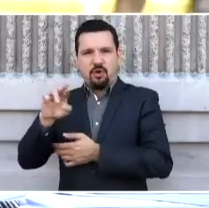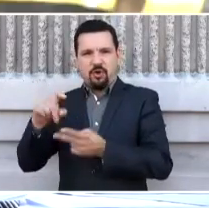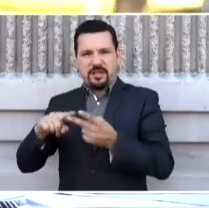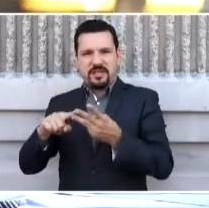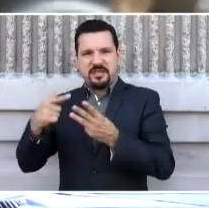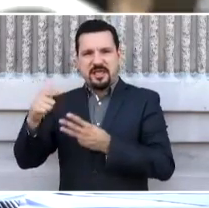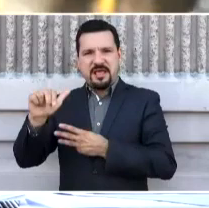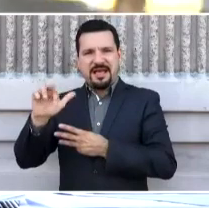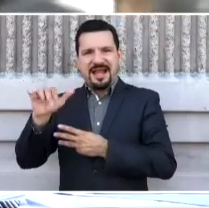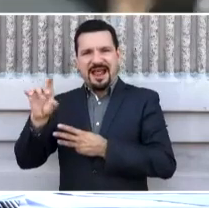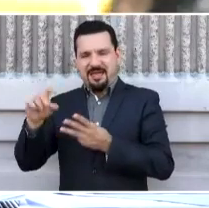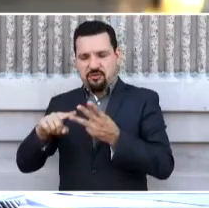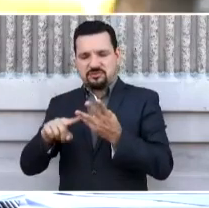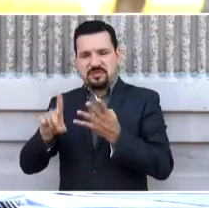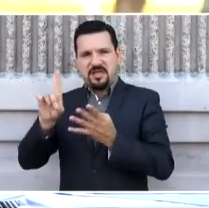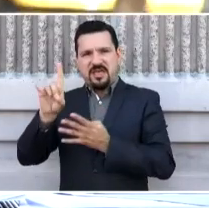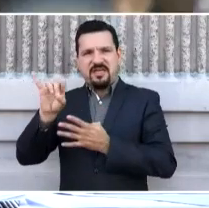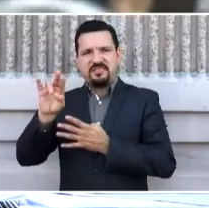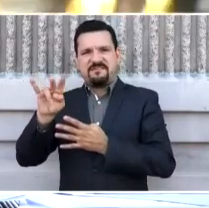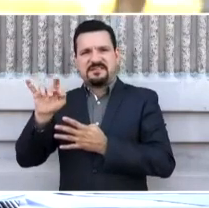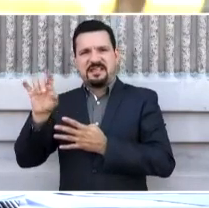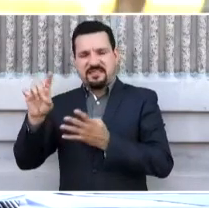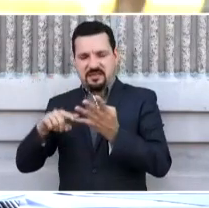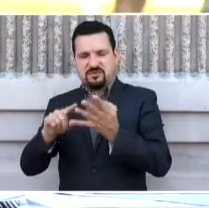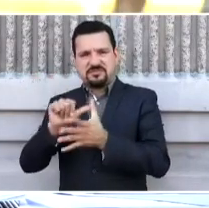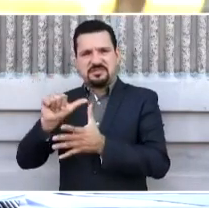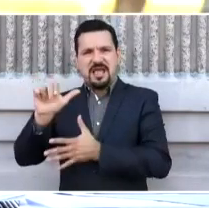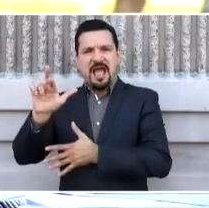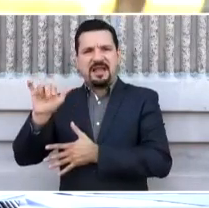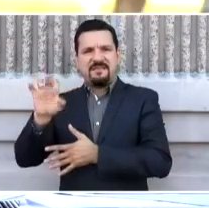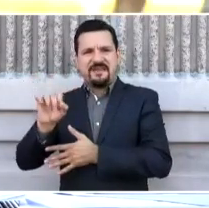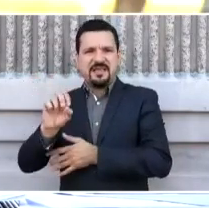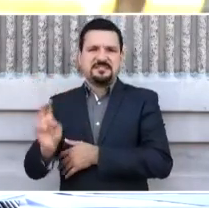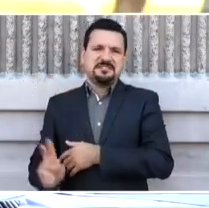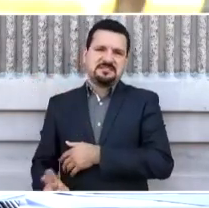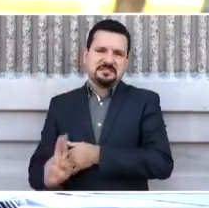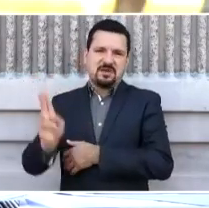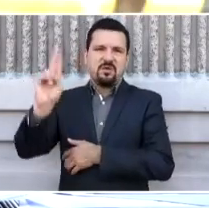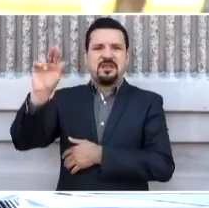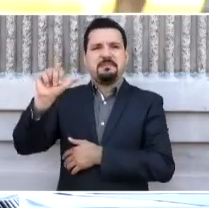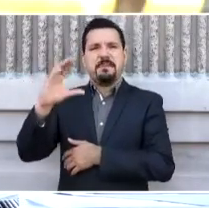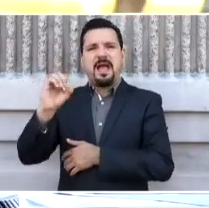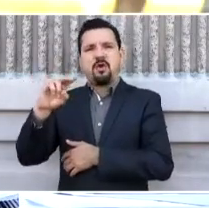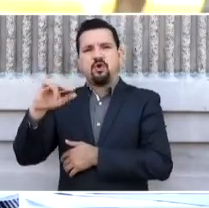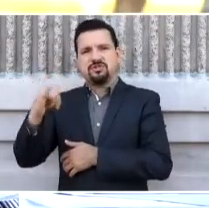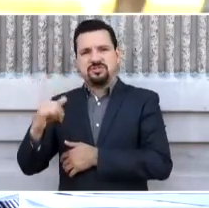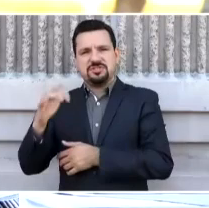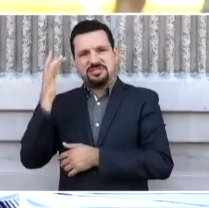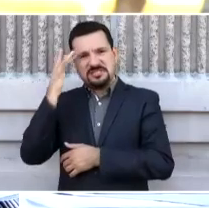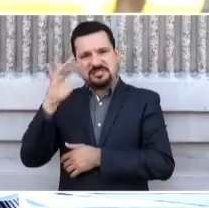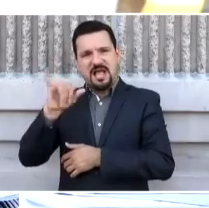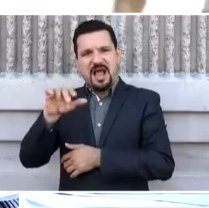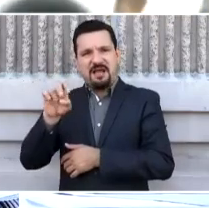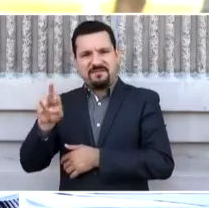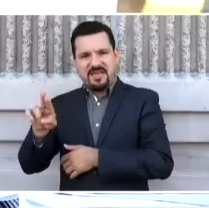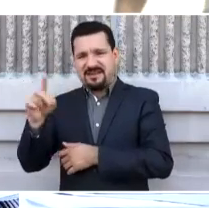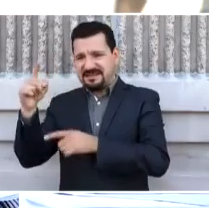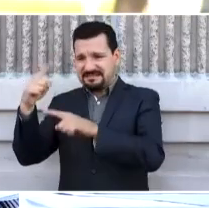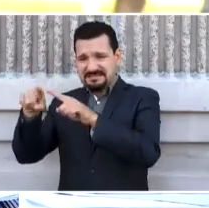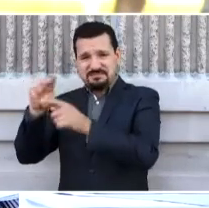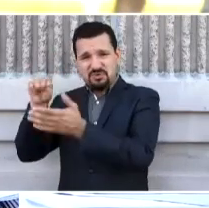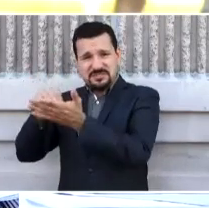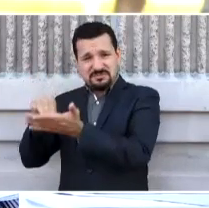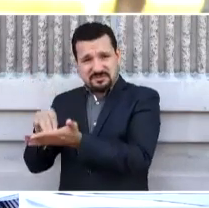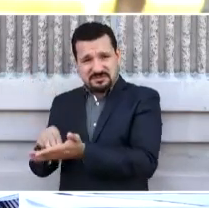Granados, Divisaderos, Tepaches, Aguaripa, Aribechi, Bacanora, Yécora, Ati, La Conchi, San Javier. Son municipios